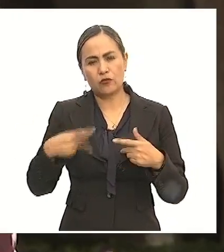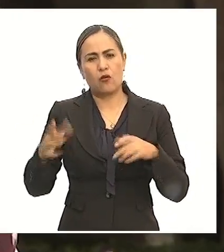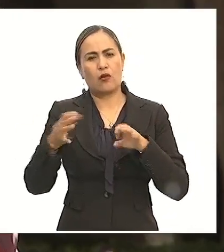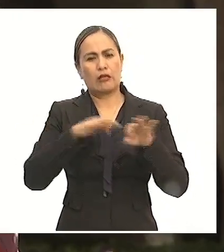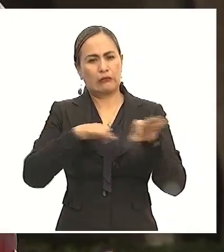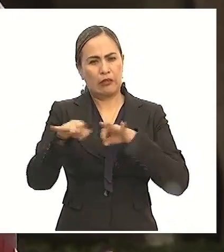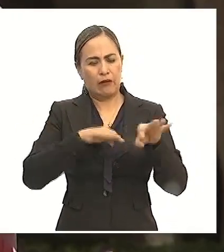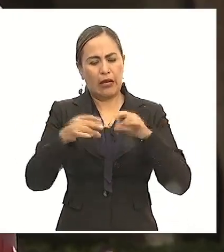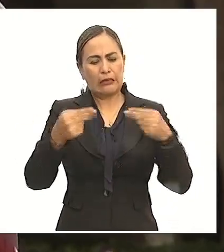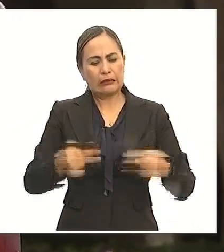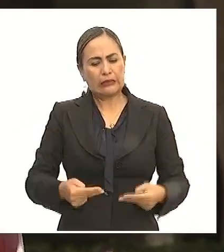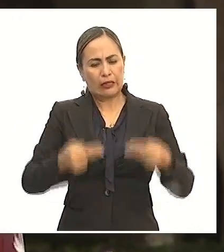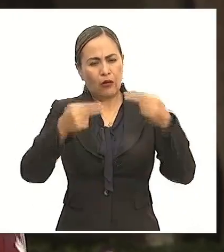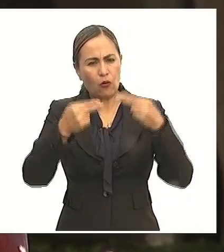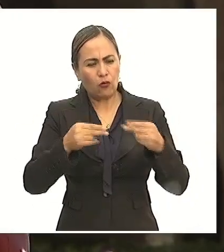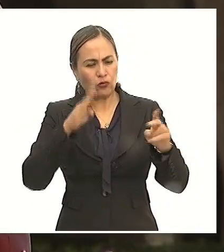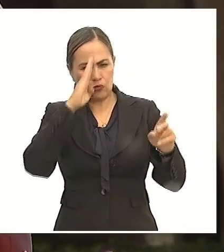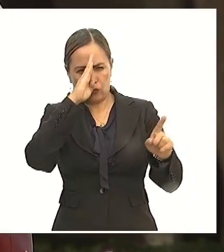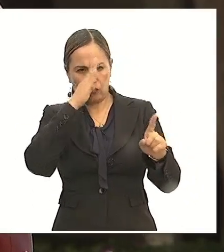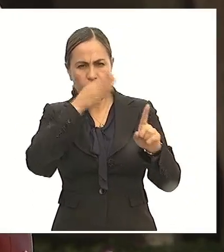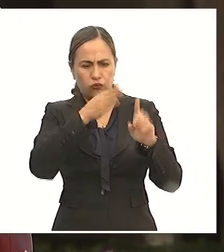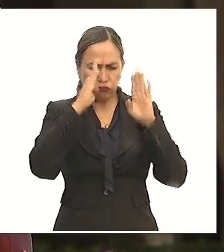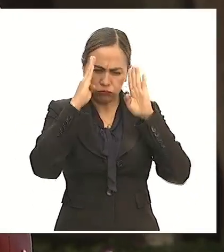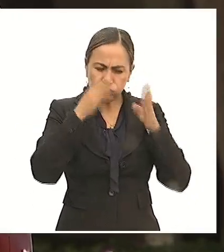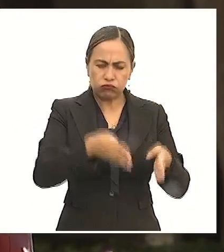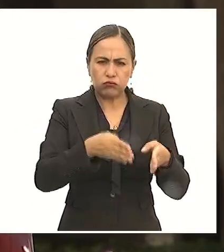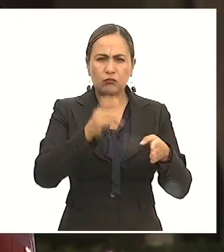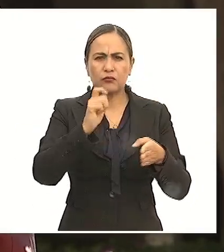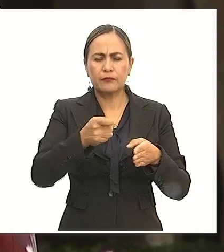deben interesarles,